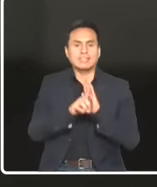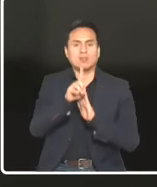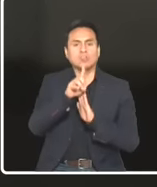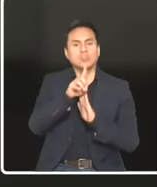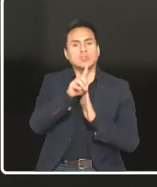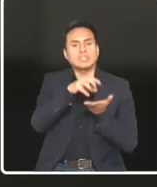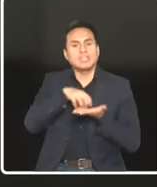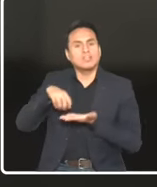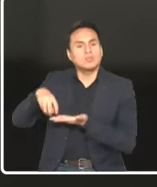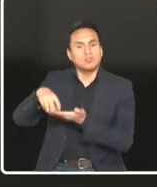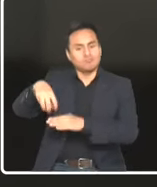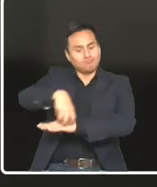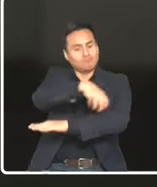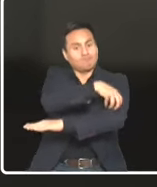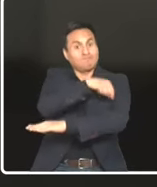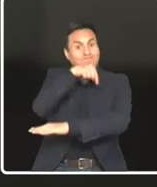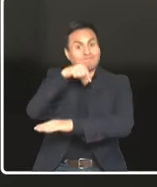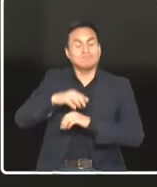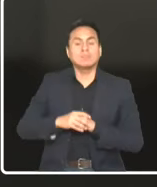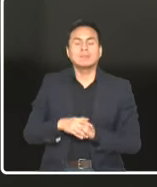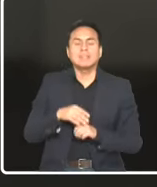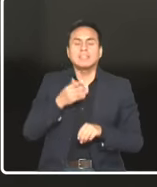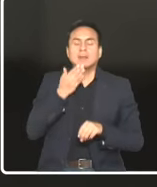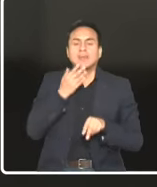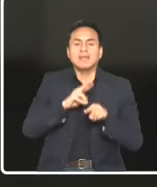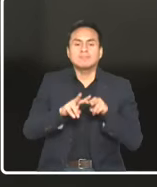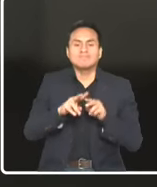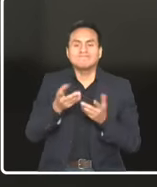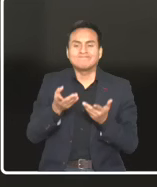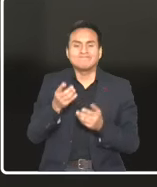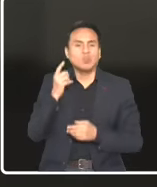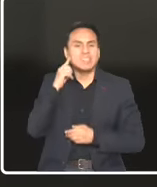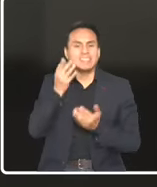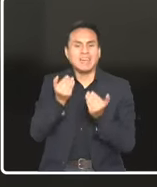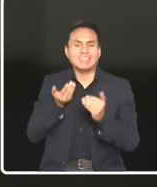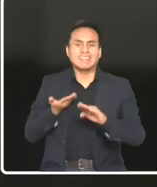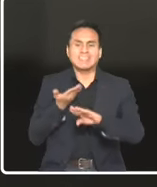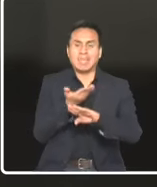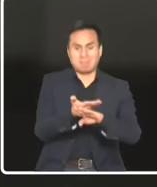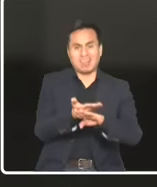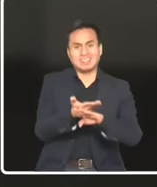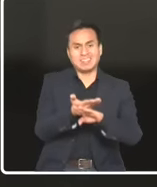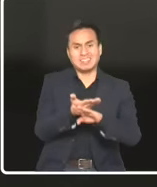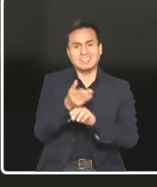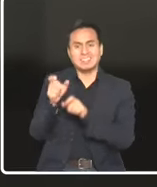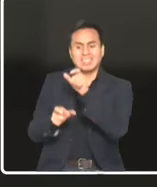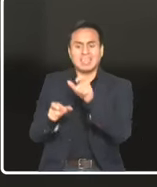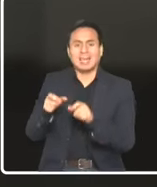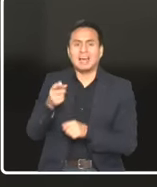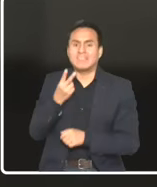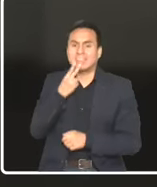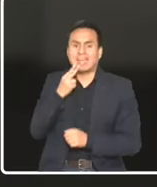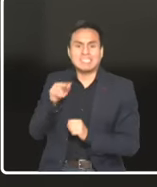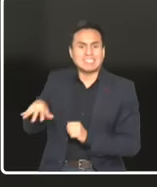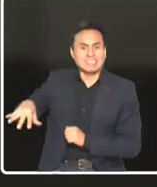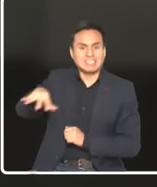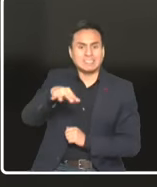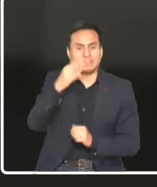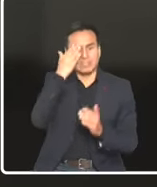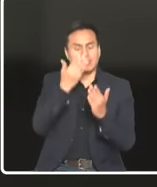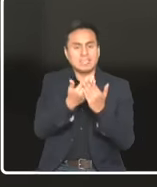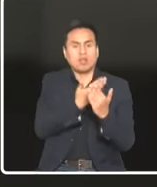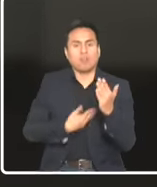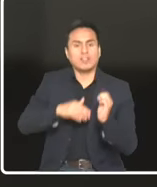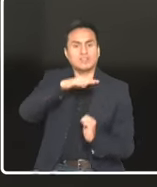sus territorios como también en hacer oír las necesidades y demandas de sus habitantes frente al gobierno